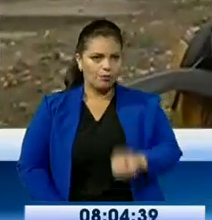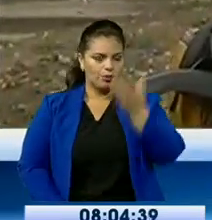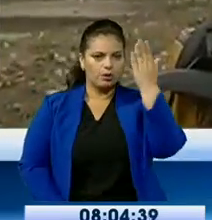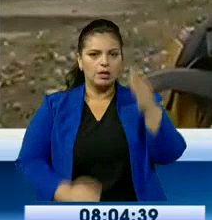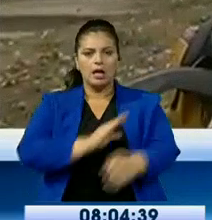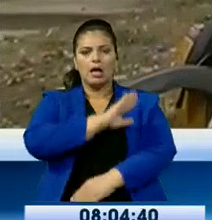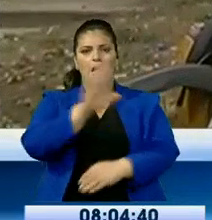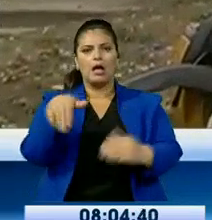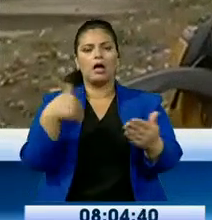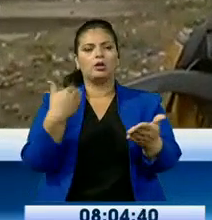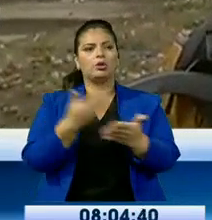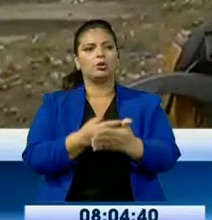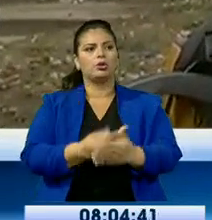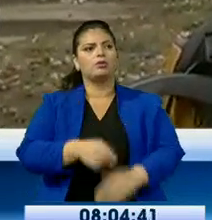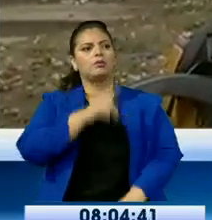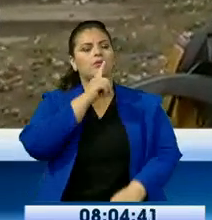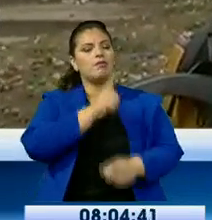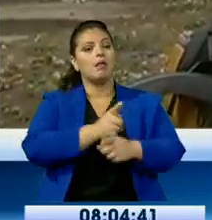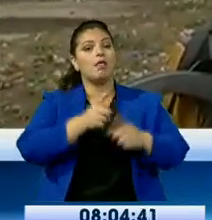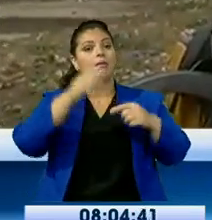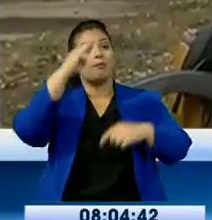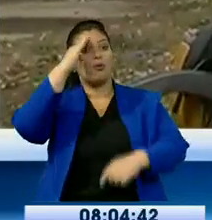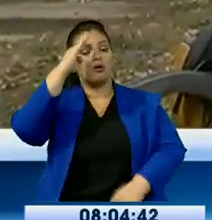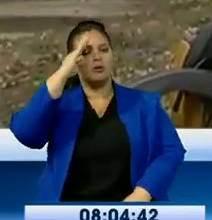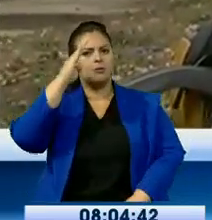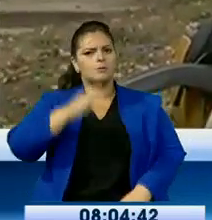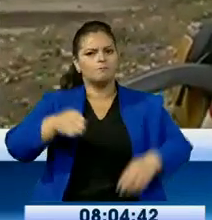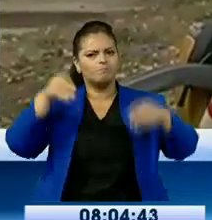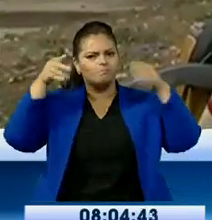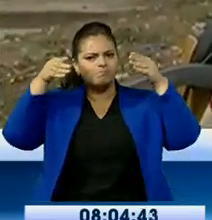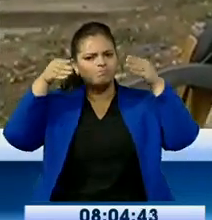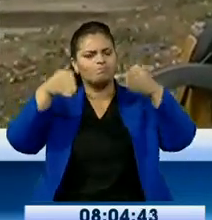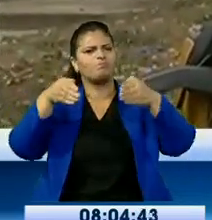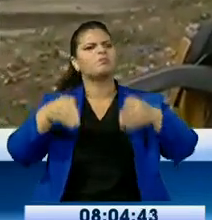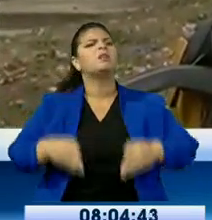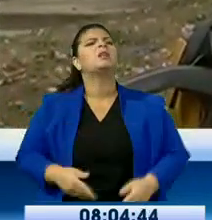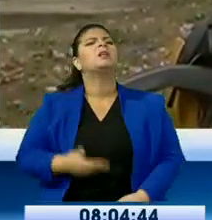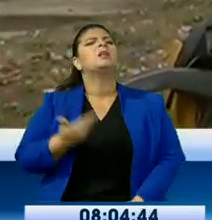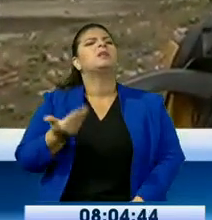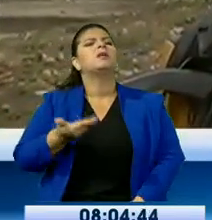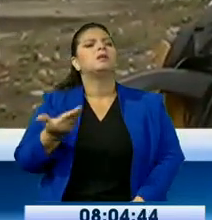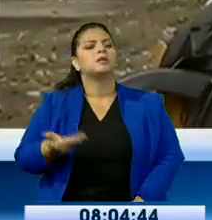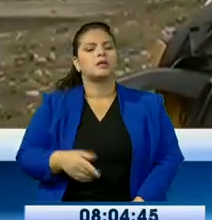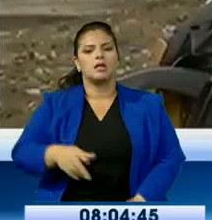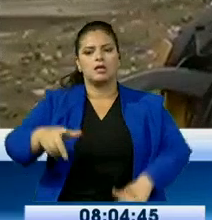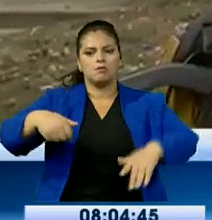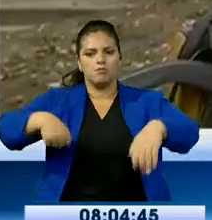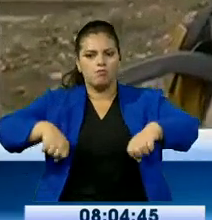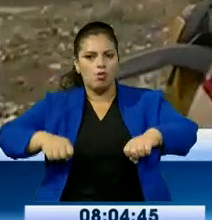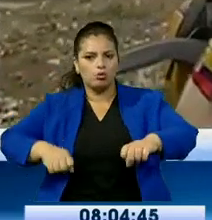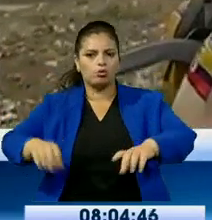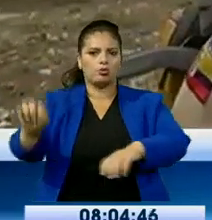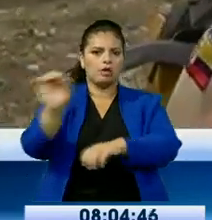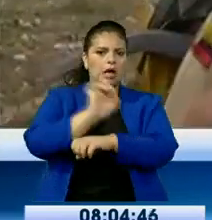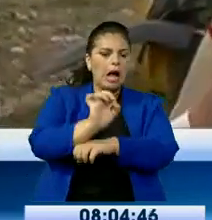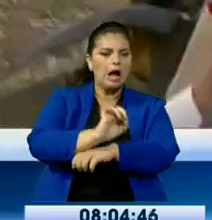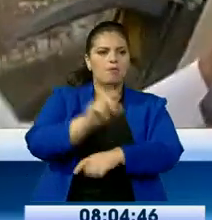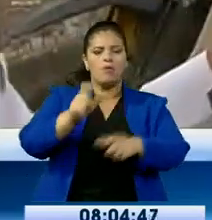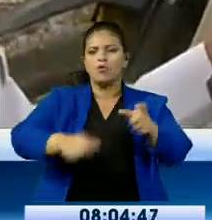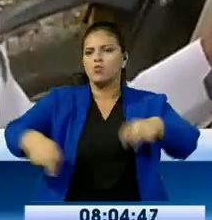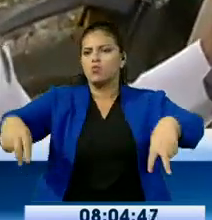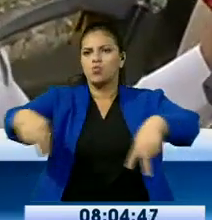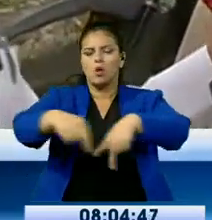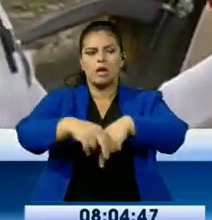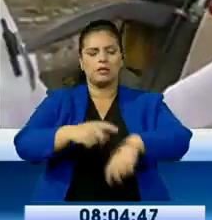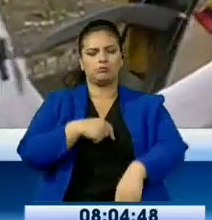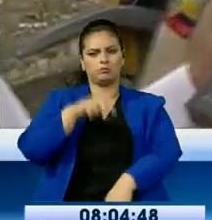los operativos están enfocados al control y la supervisión tanto de personas, vehículos, motocicletas, que nos dan un perfil sospechoso